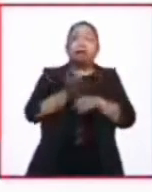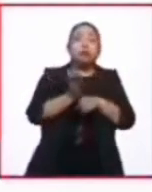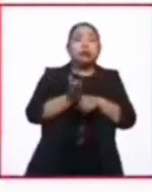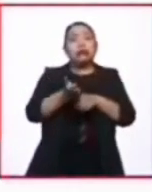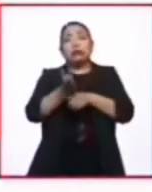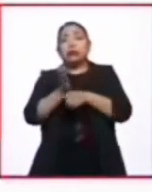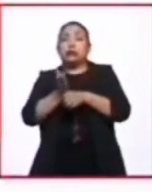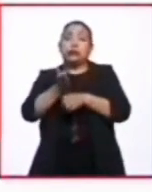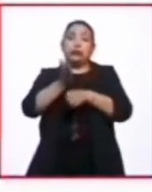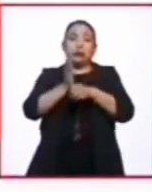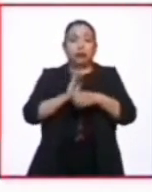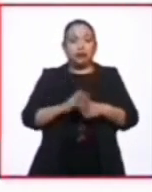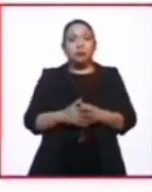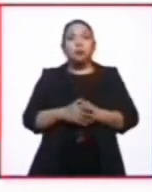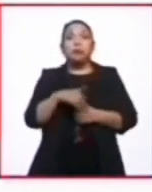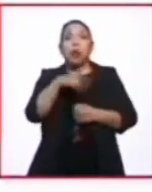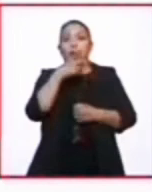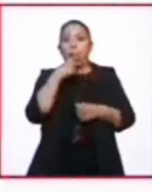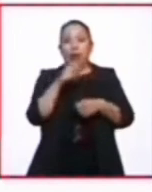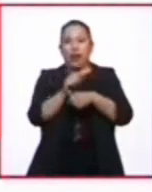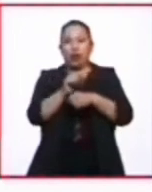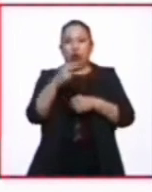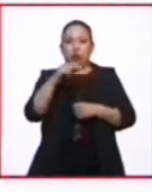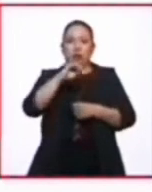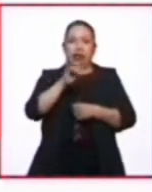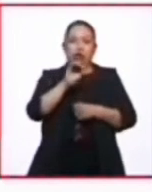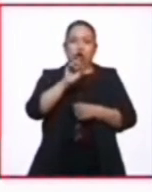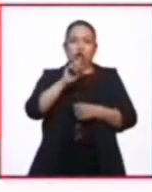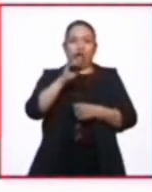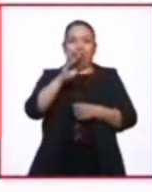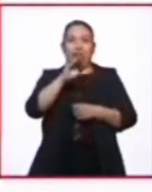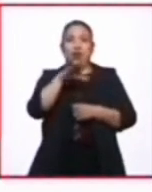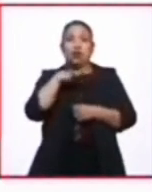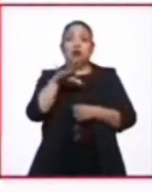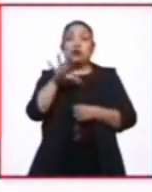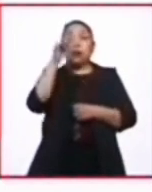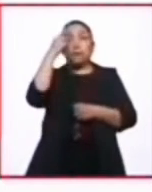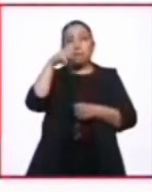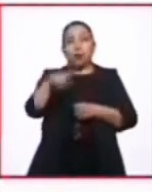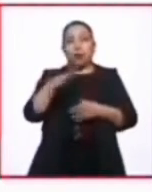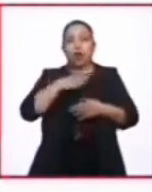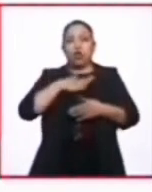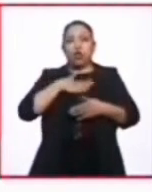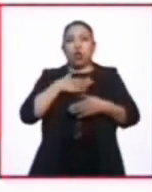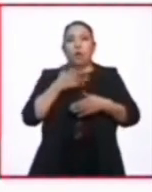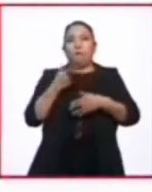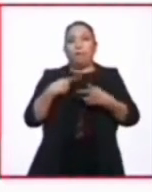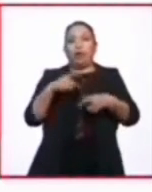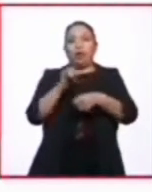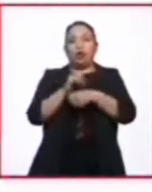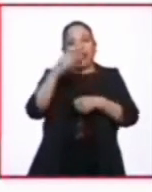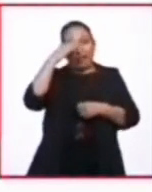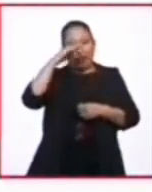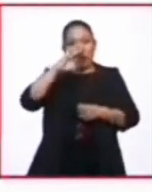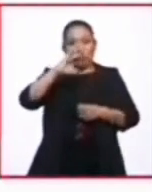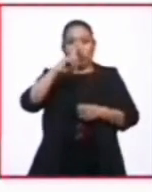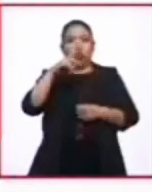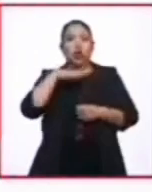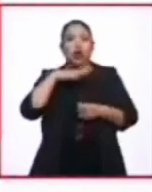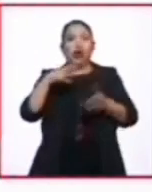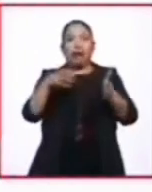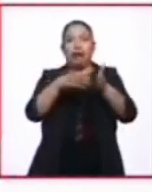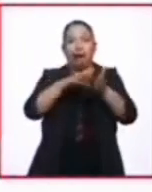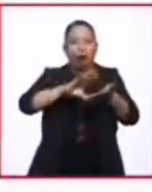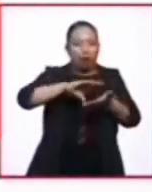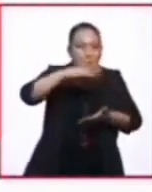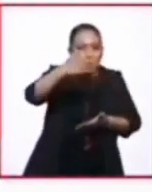chistes. El actor Jorge Caballero fue el seleccionado para interpretar a Don Chole. Con un baúl en el escenario, personajes